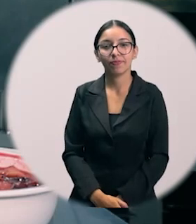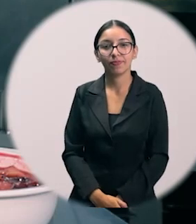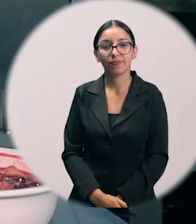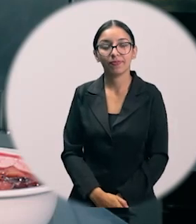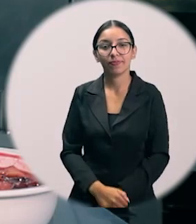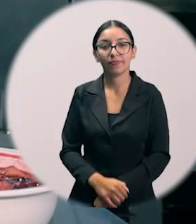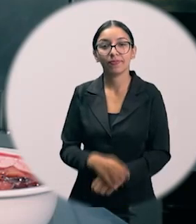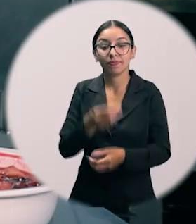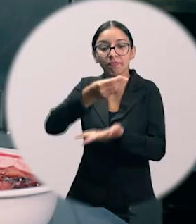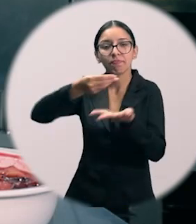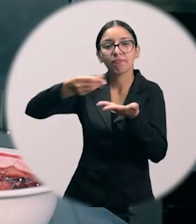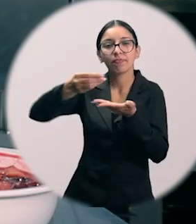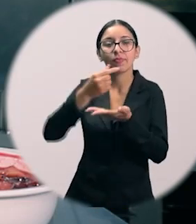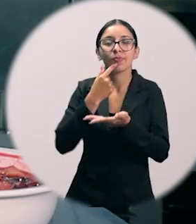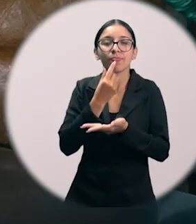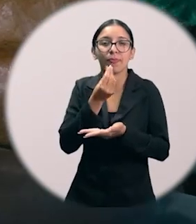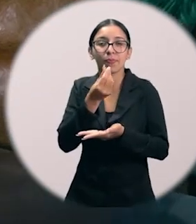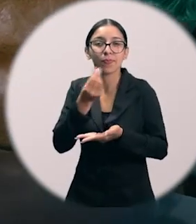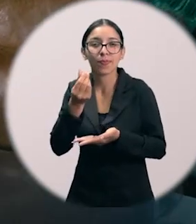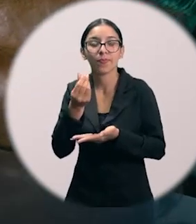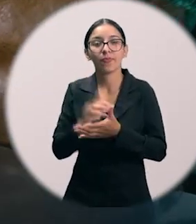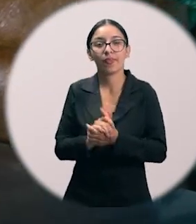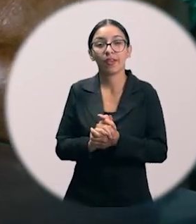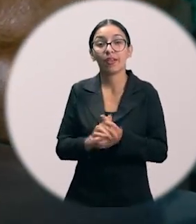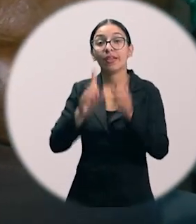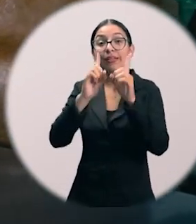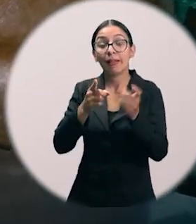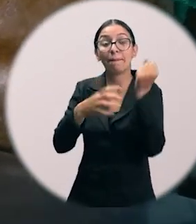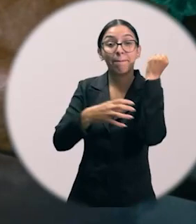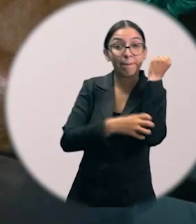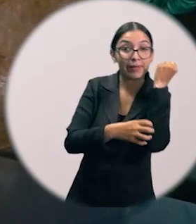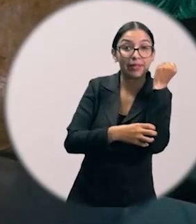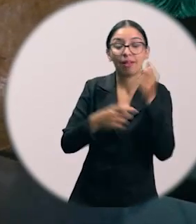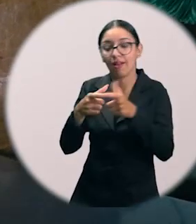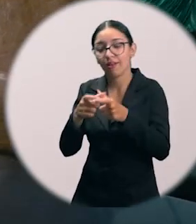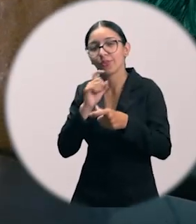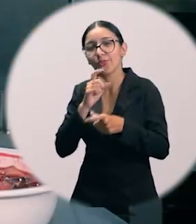Arriba para que tenga bastante jugo, sabor. Y nuestra compota de piña y ciruela.